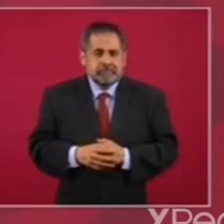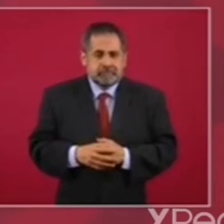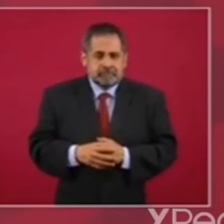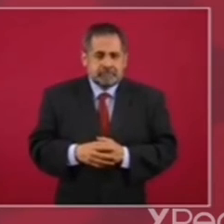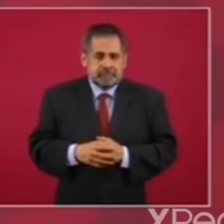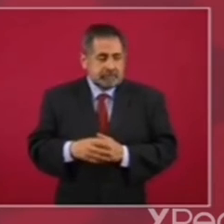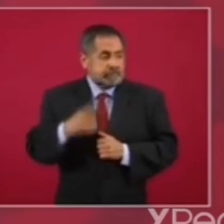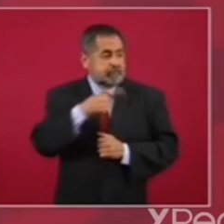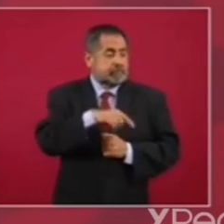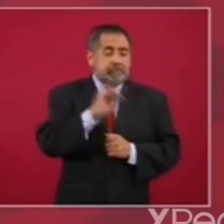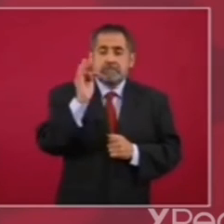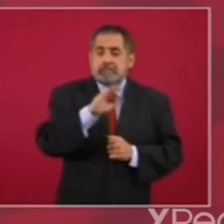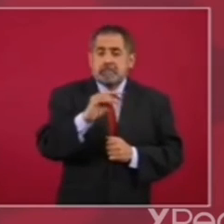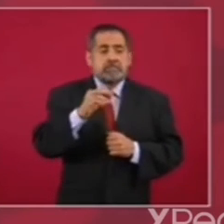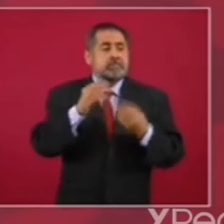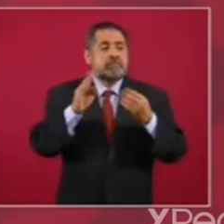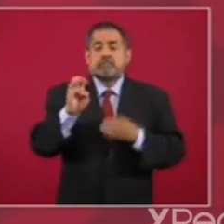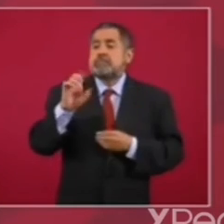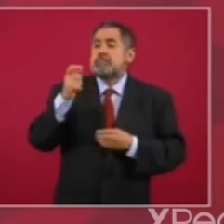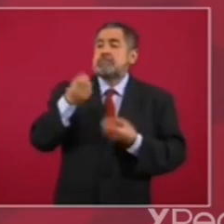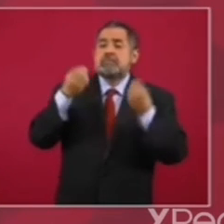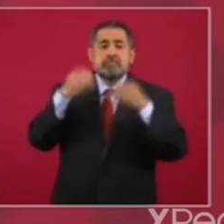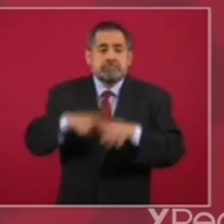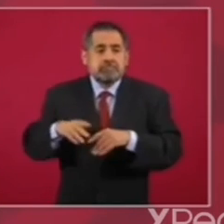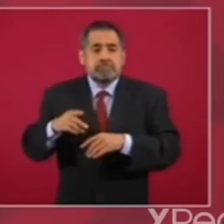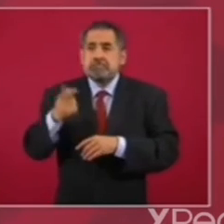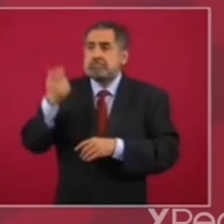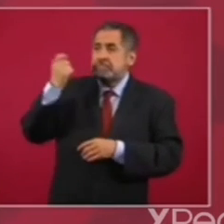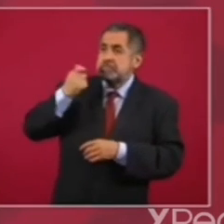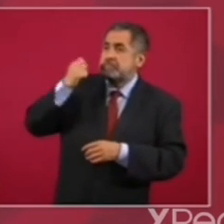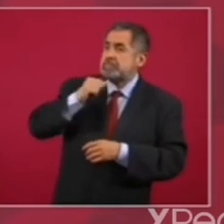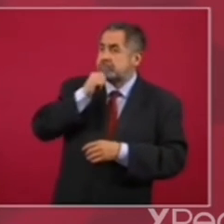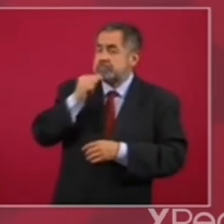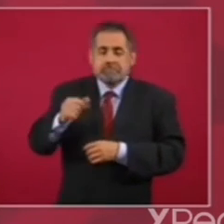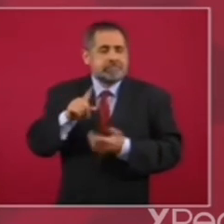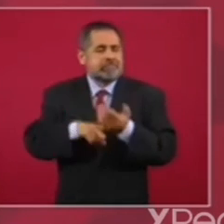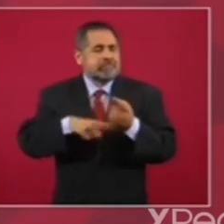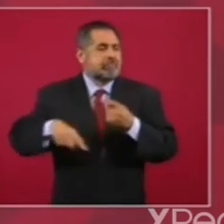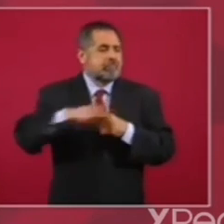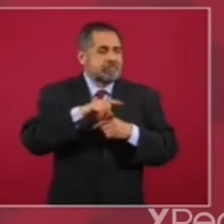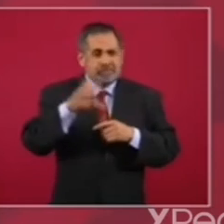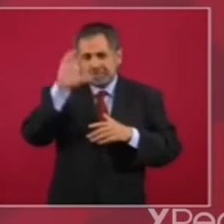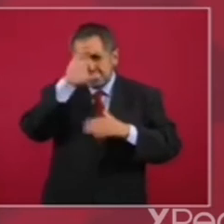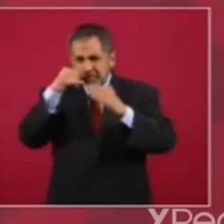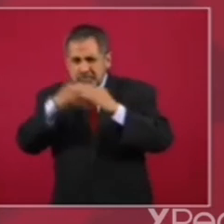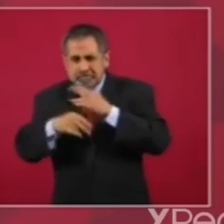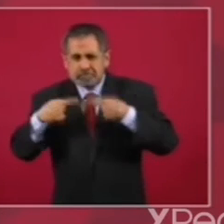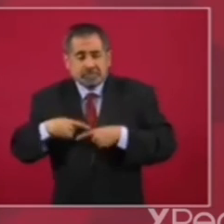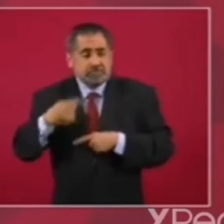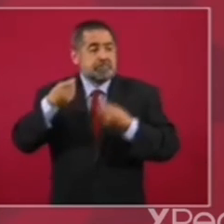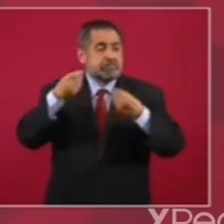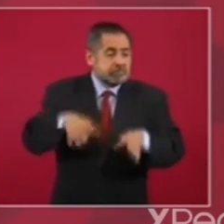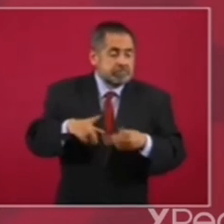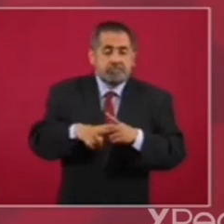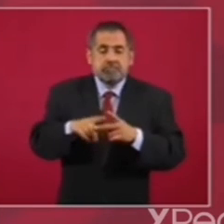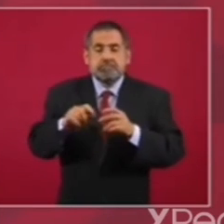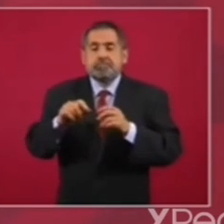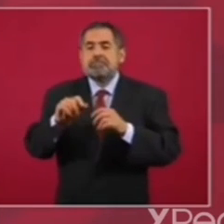que se iban a quedar sin las becas los científicos, los